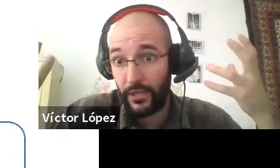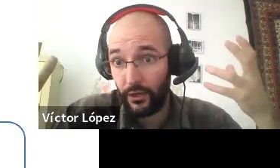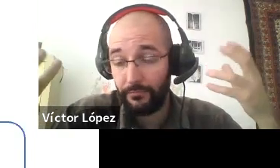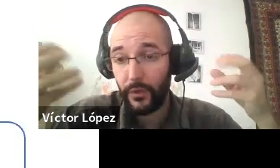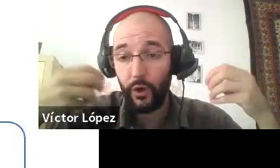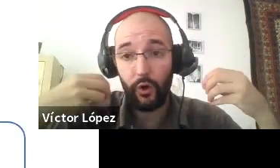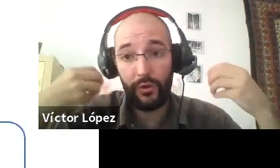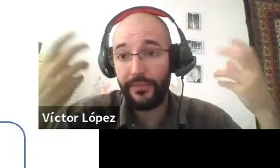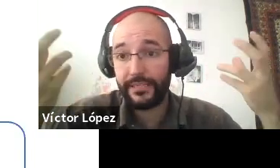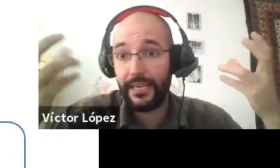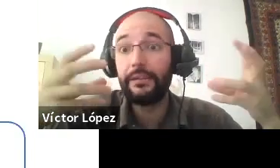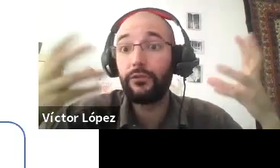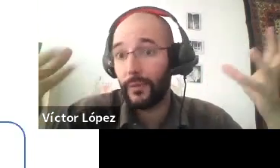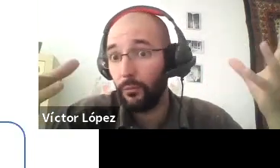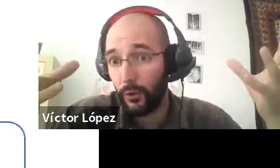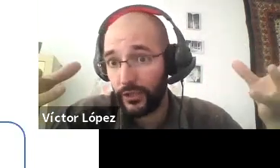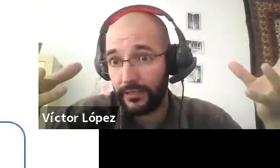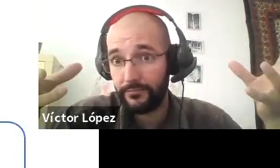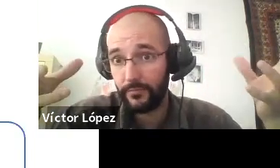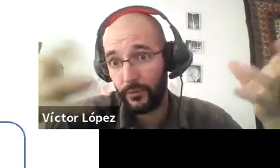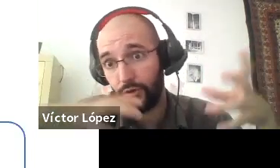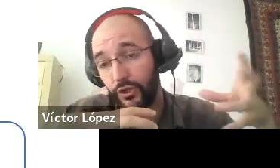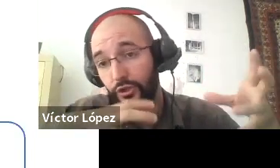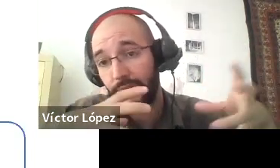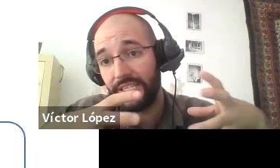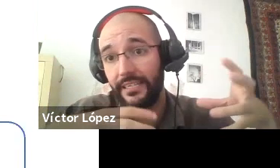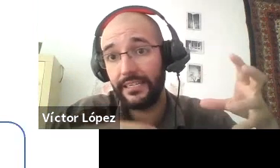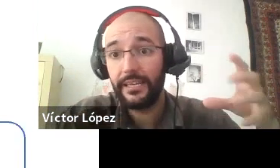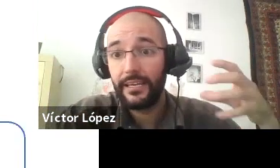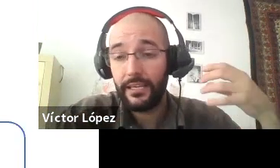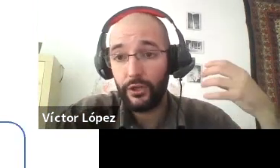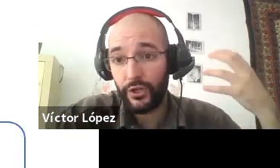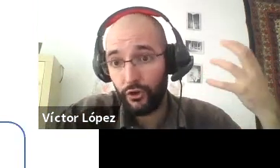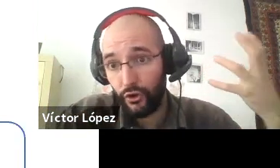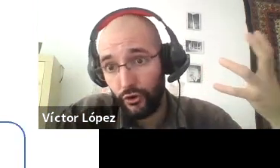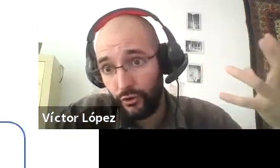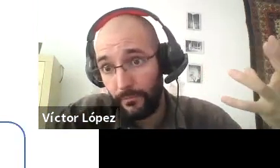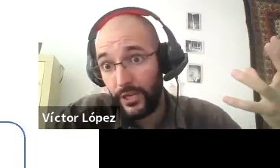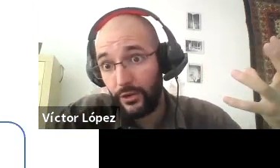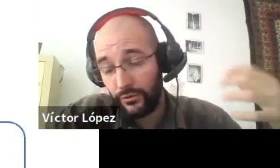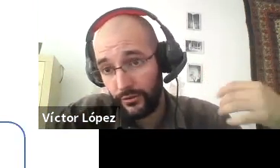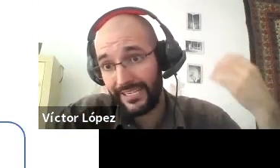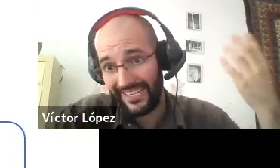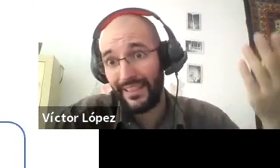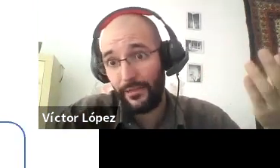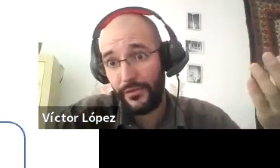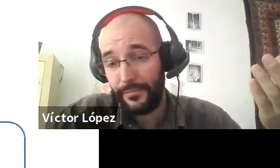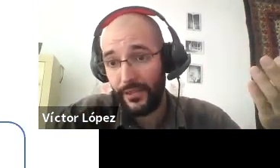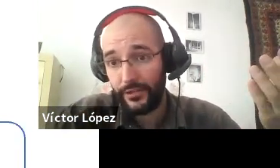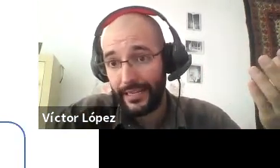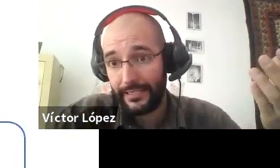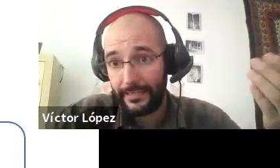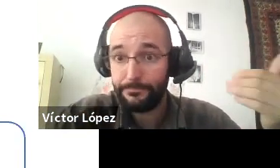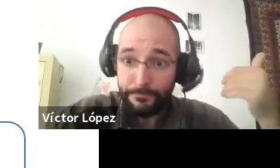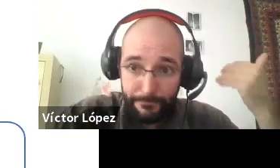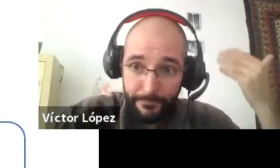o en vídeo o puede hacerse en formato póster. Los chicos más chiquitines, yo he hecho vídeos, les he mandado a hacer